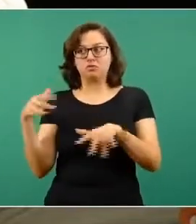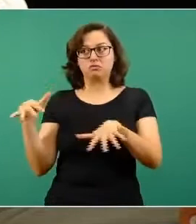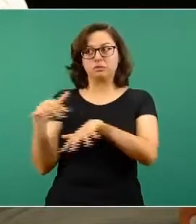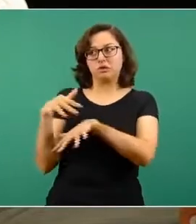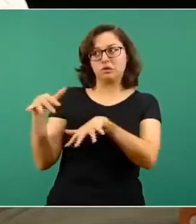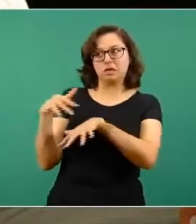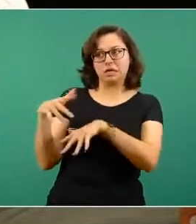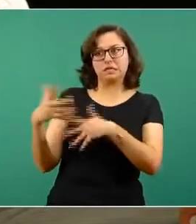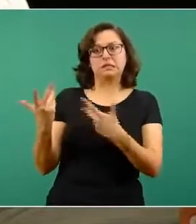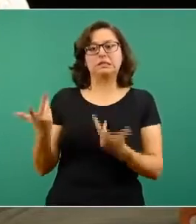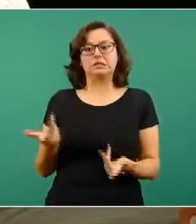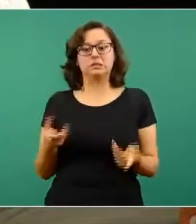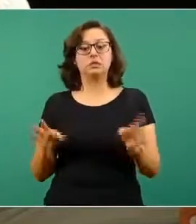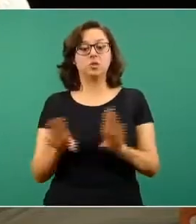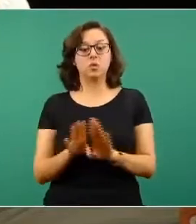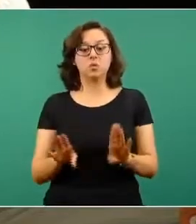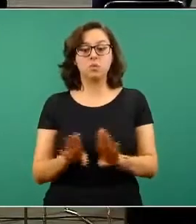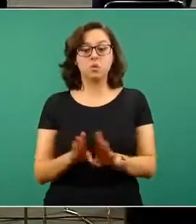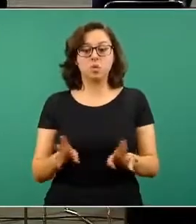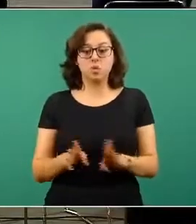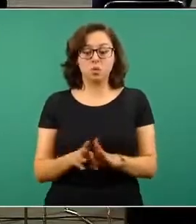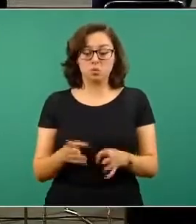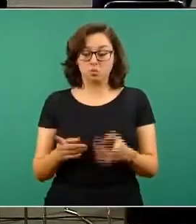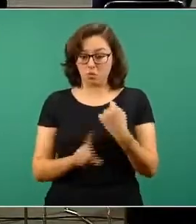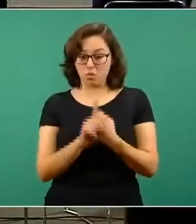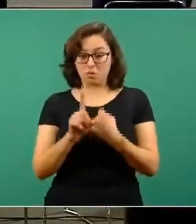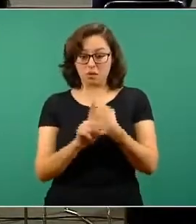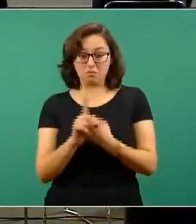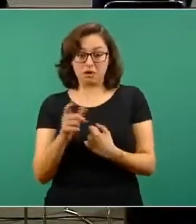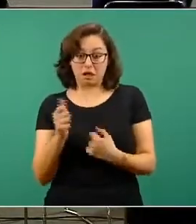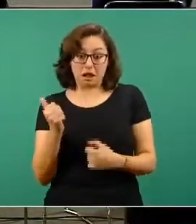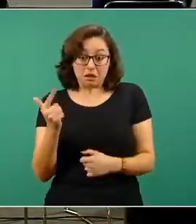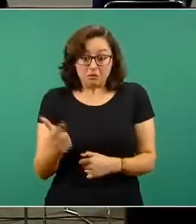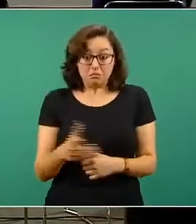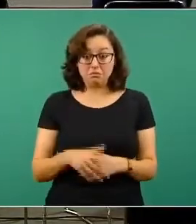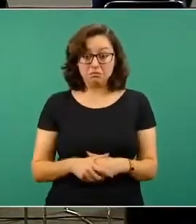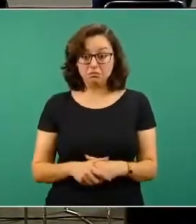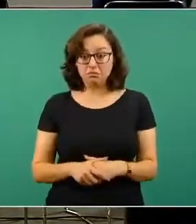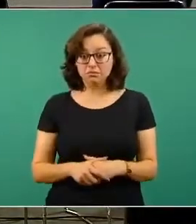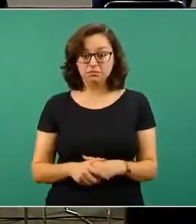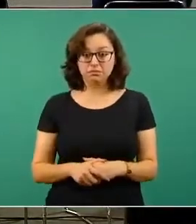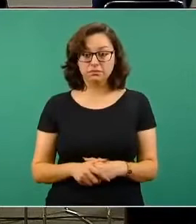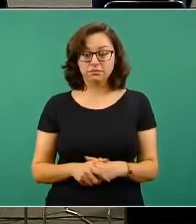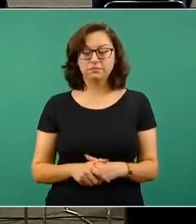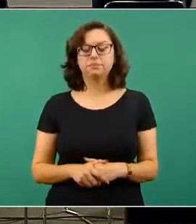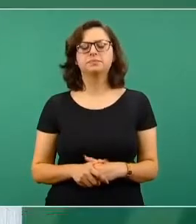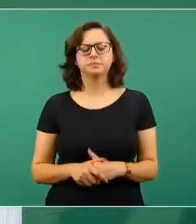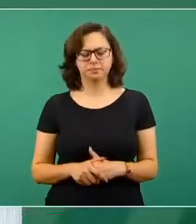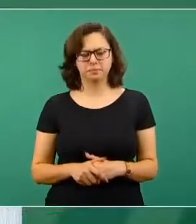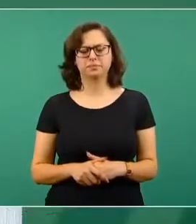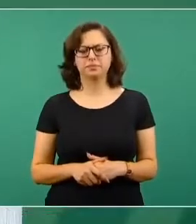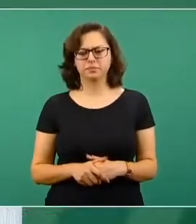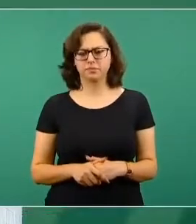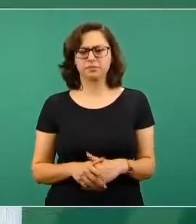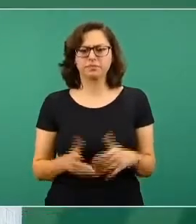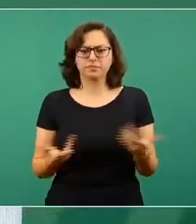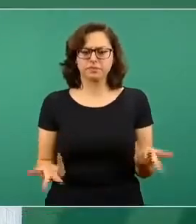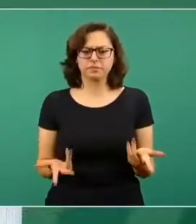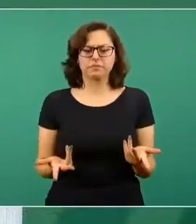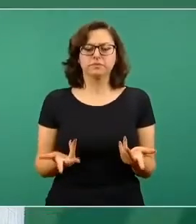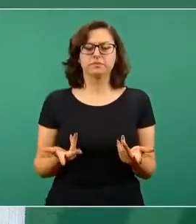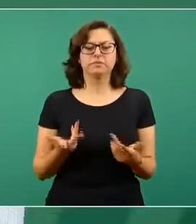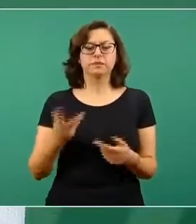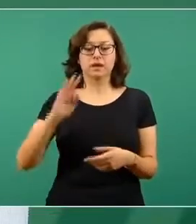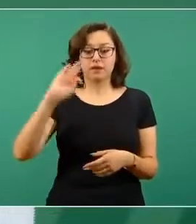poder entrar de esa forma. Gracias. Claro, con mucho gusto. Para empezar, la coordinación que se mantiene entre las